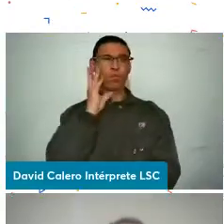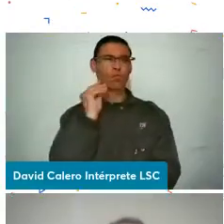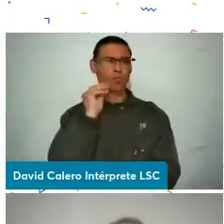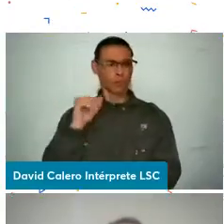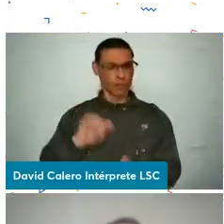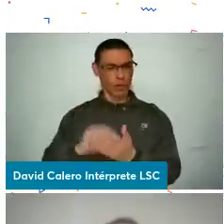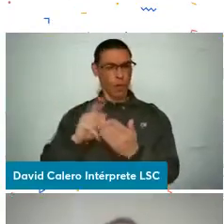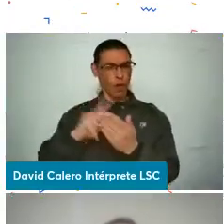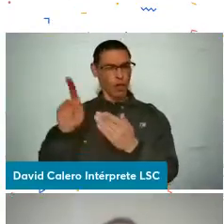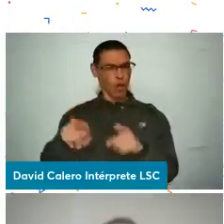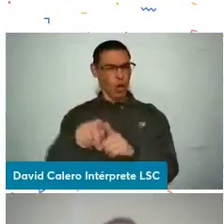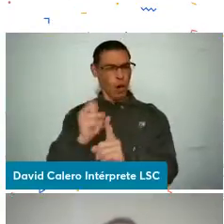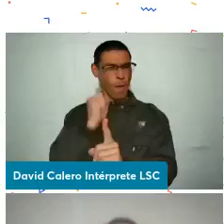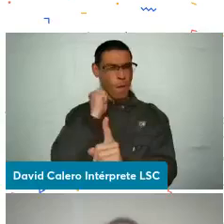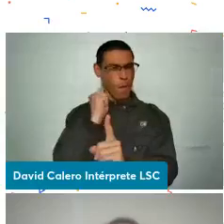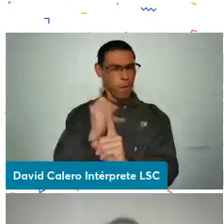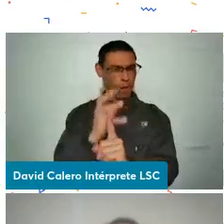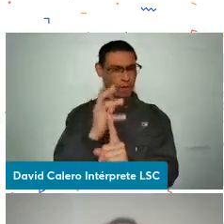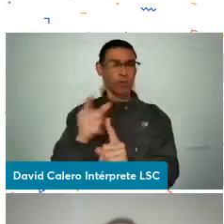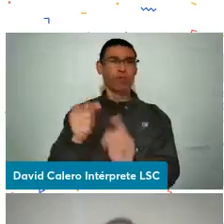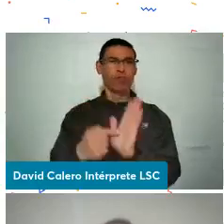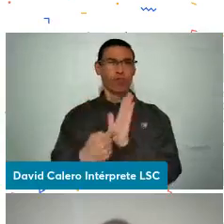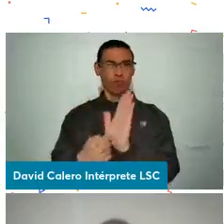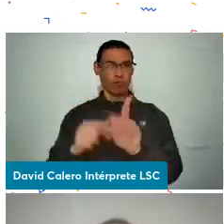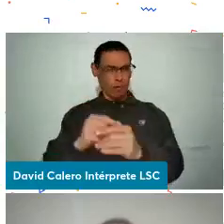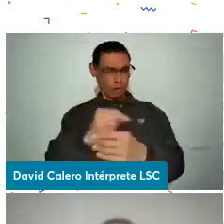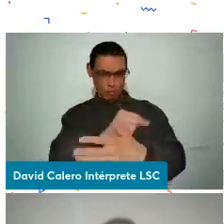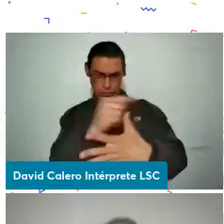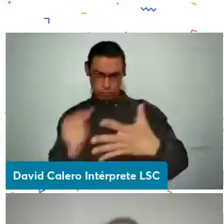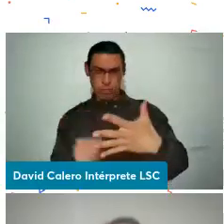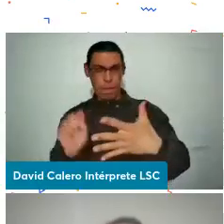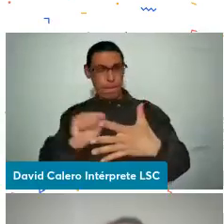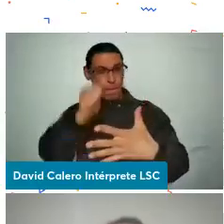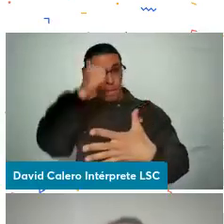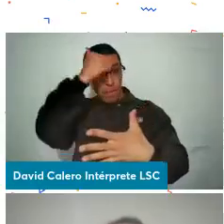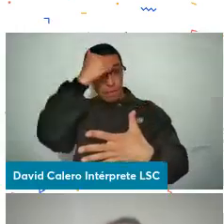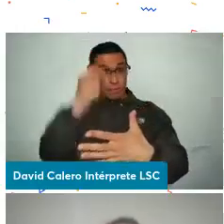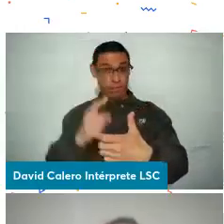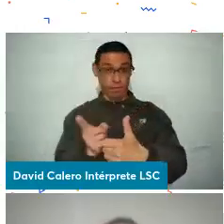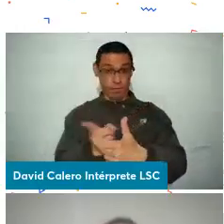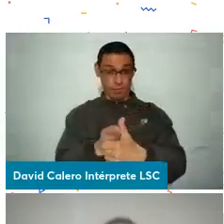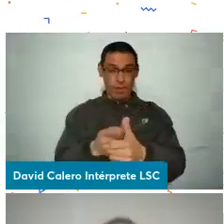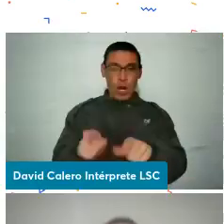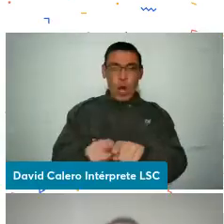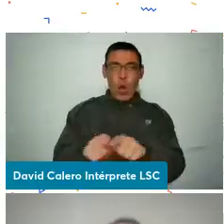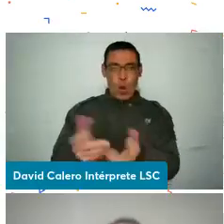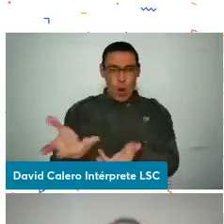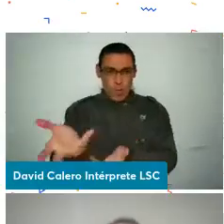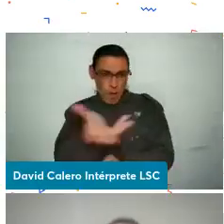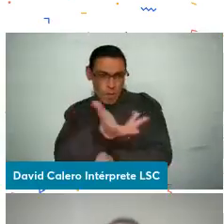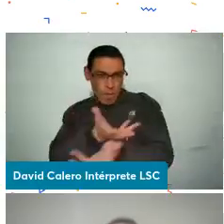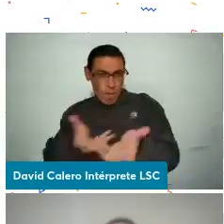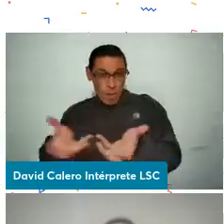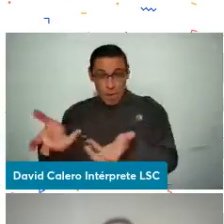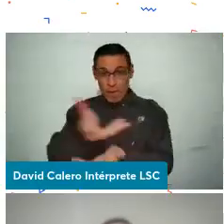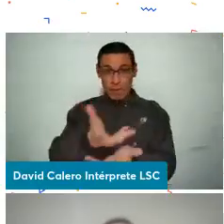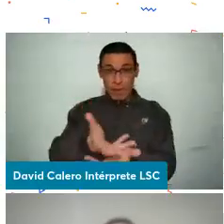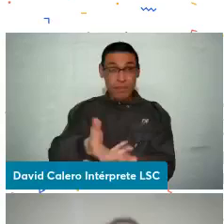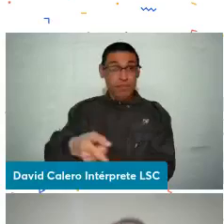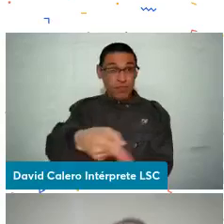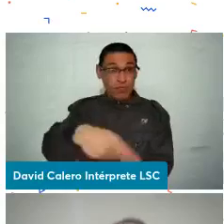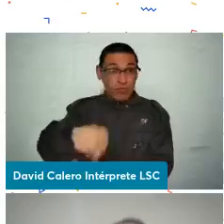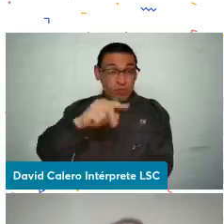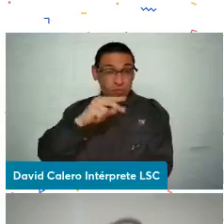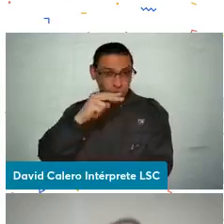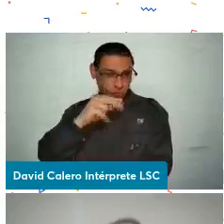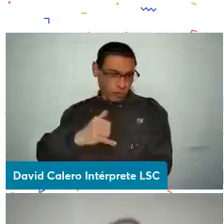yo coloco ahí 5 elementos clave. Lo primero es el trabajo colaborativo. A estos chicos muchas veces los